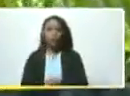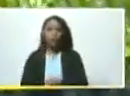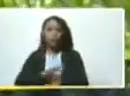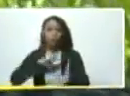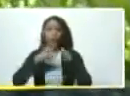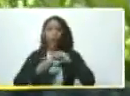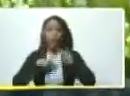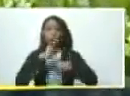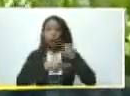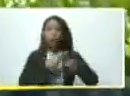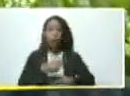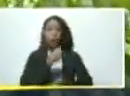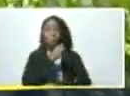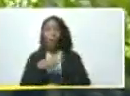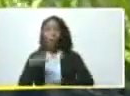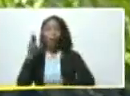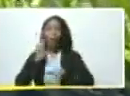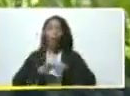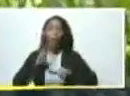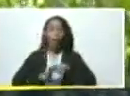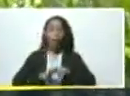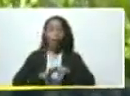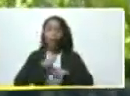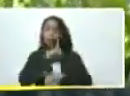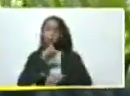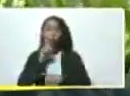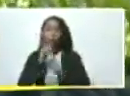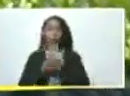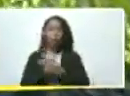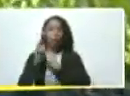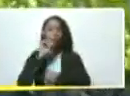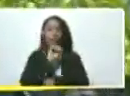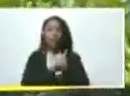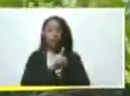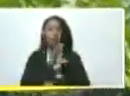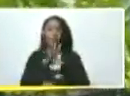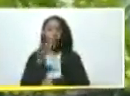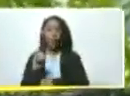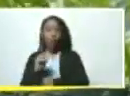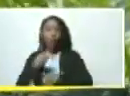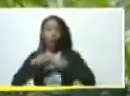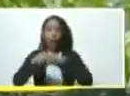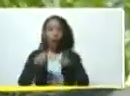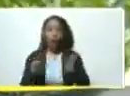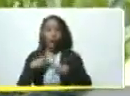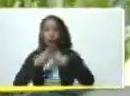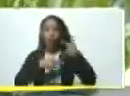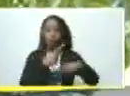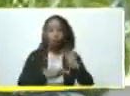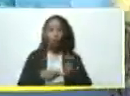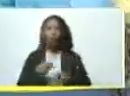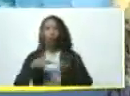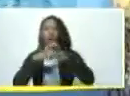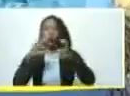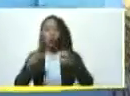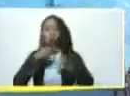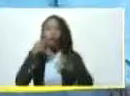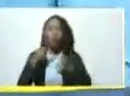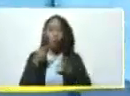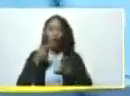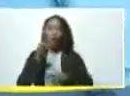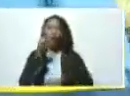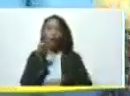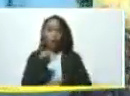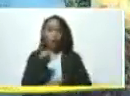productivo se llama Blanco y Negro y tenemos 150 hectáreas producidas con ají, pimentón, arroz. ¿150